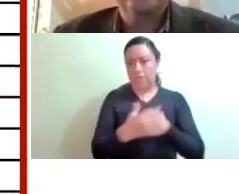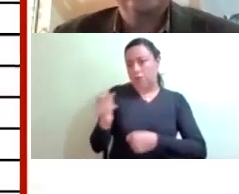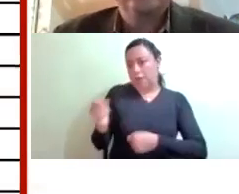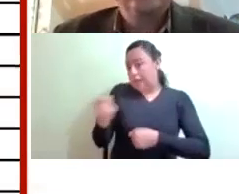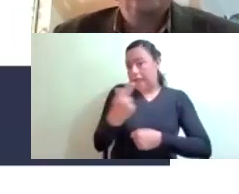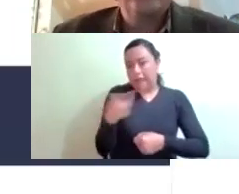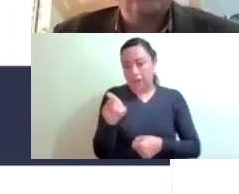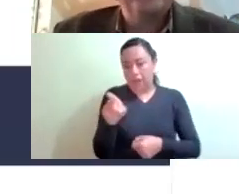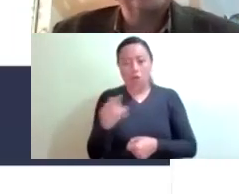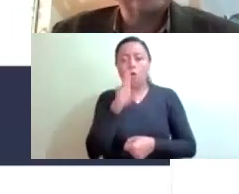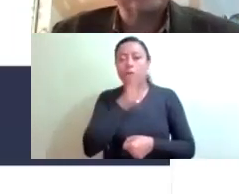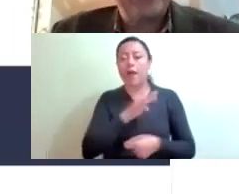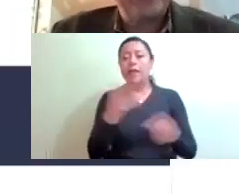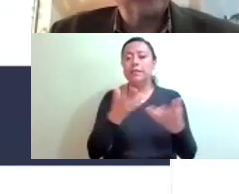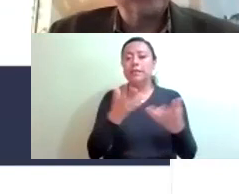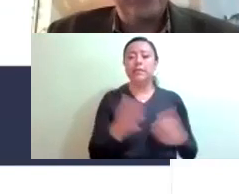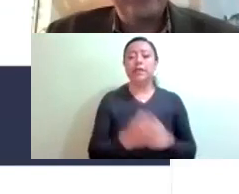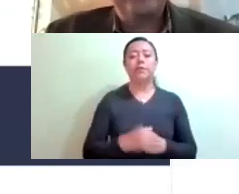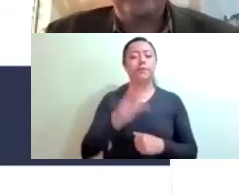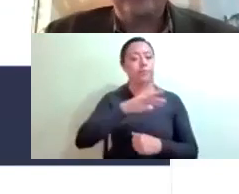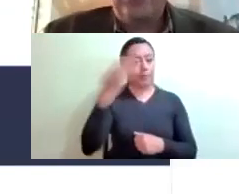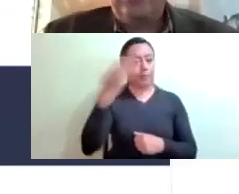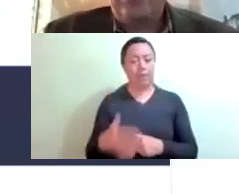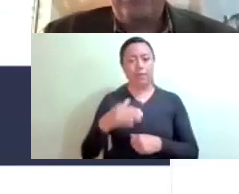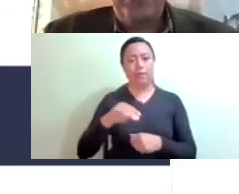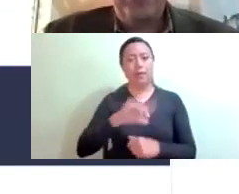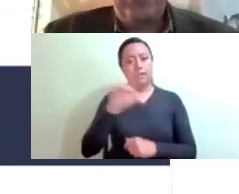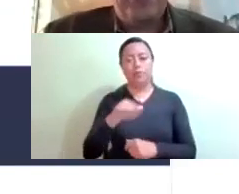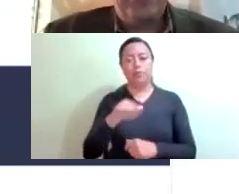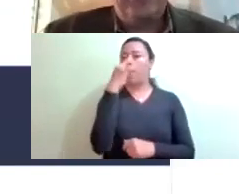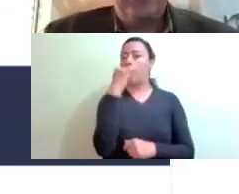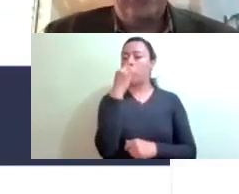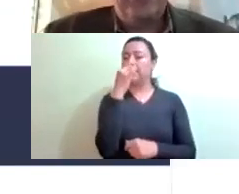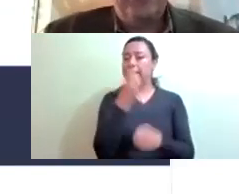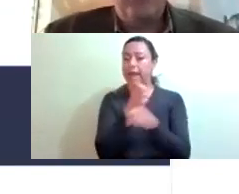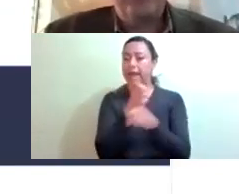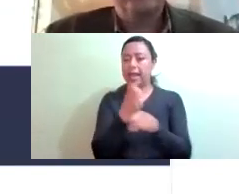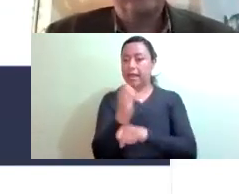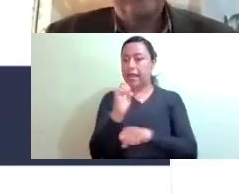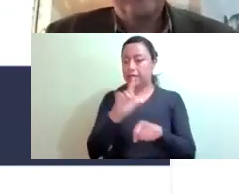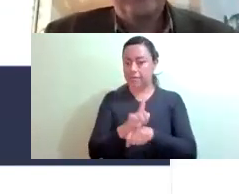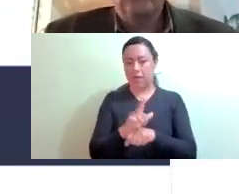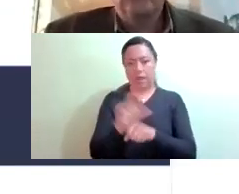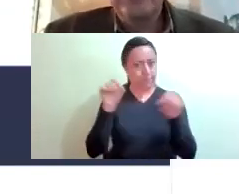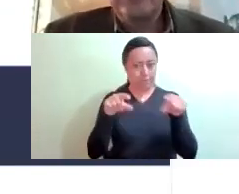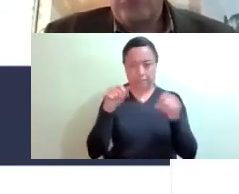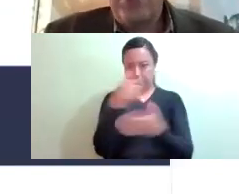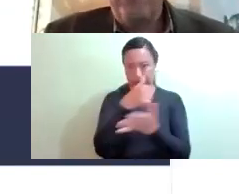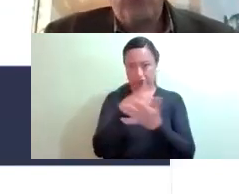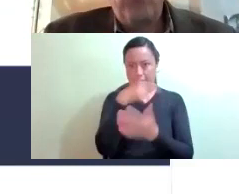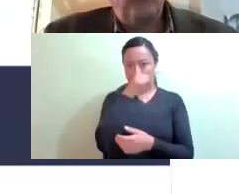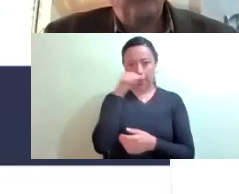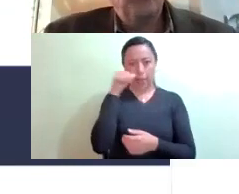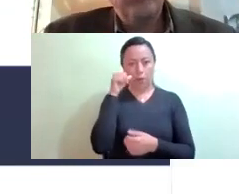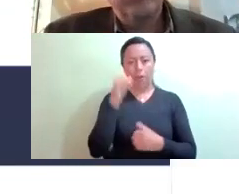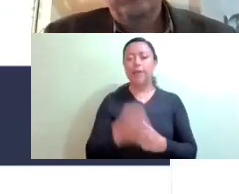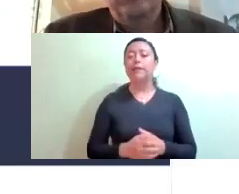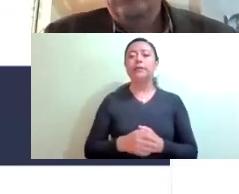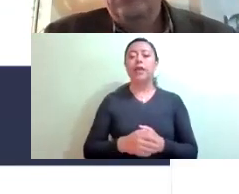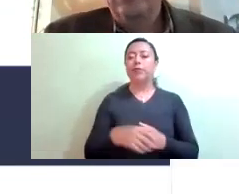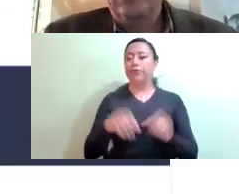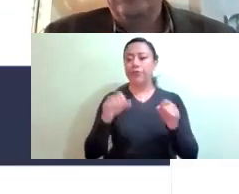Ajá. Luego, estas de la Policía Estatal, también ahí de Juárez, y donde dice igual, fuero